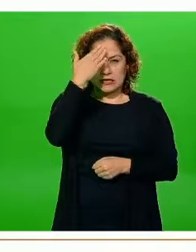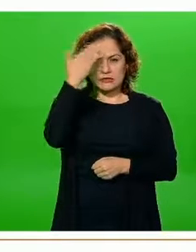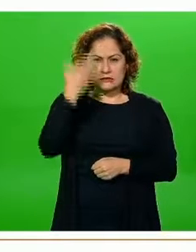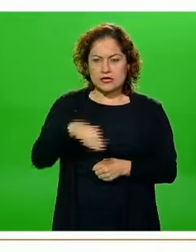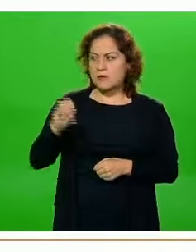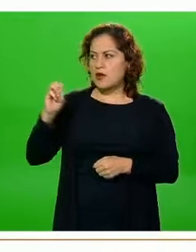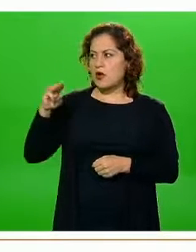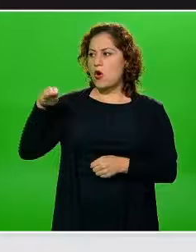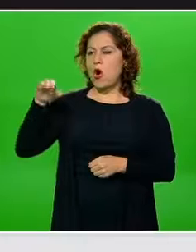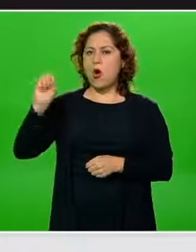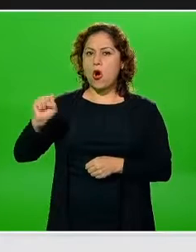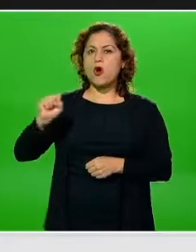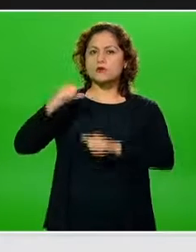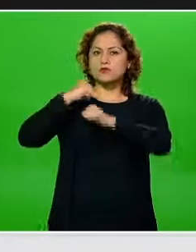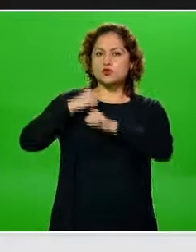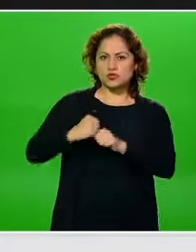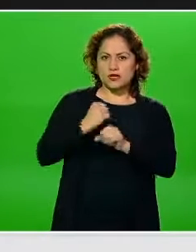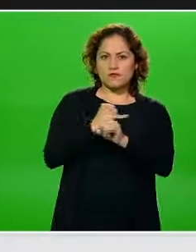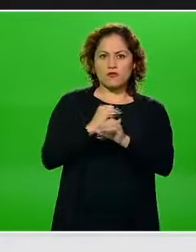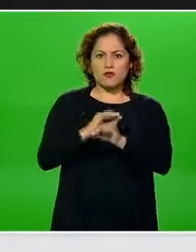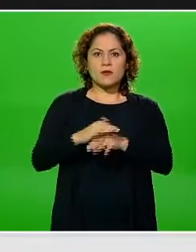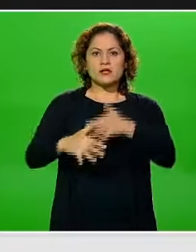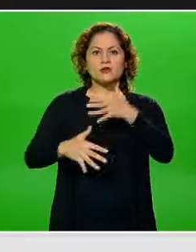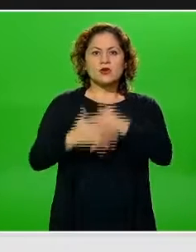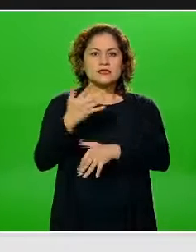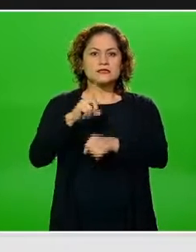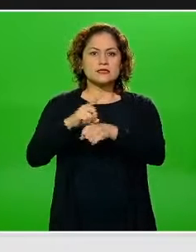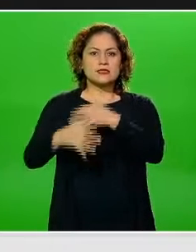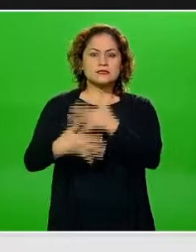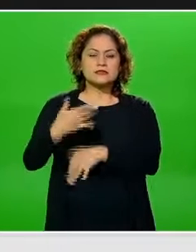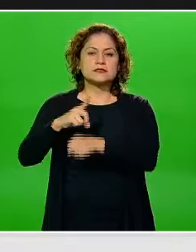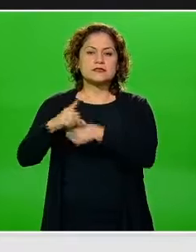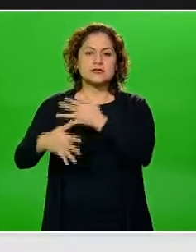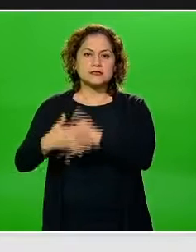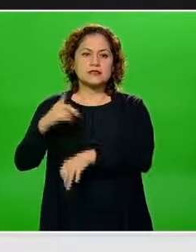elemento quincenal, es de 160 millones,